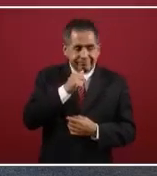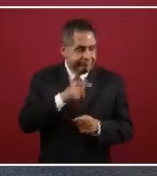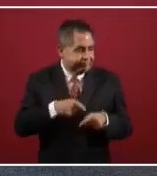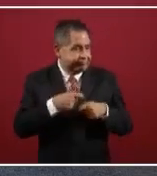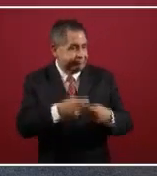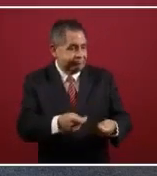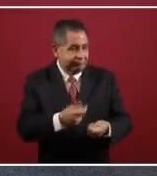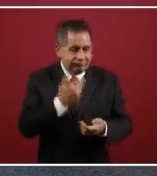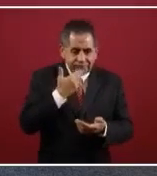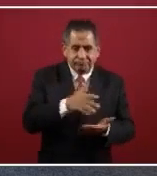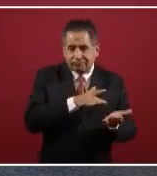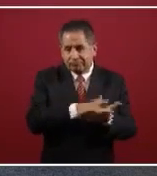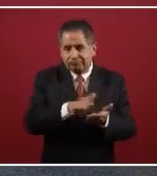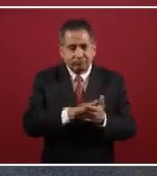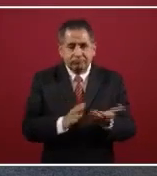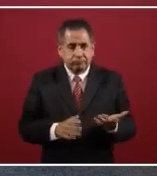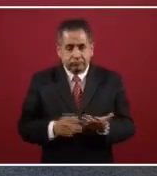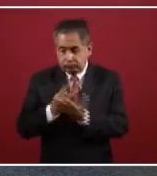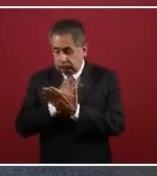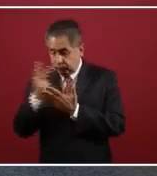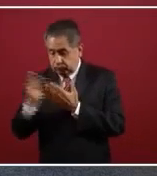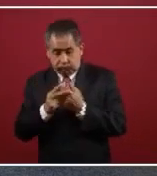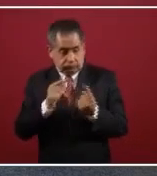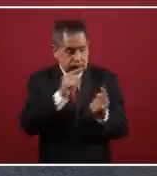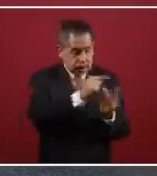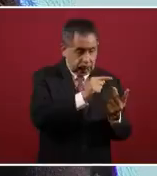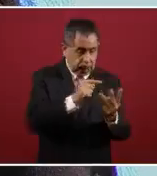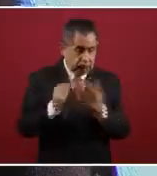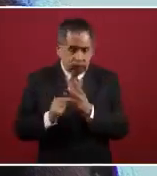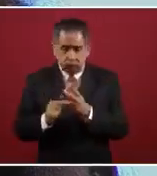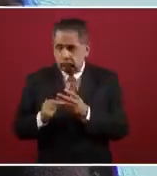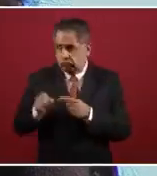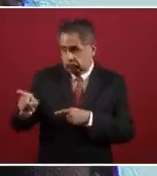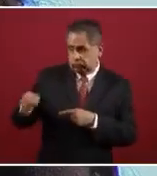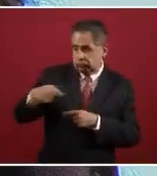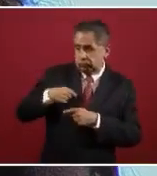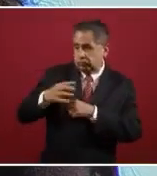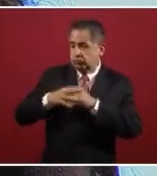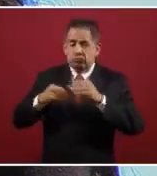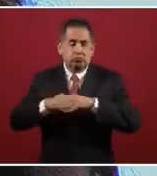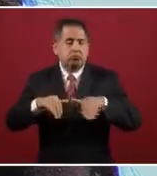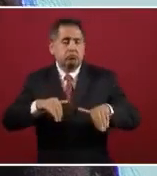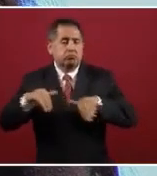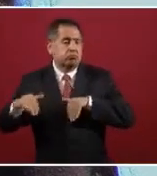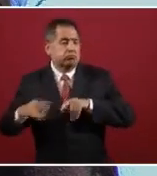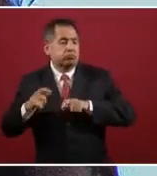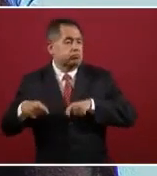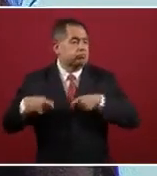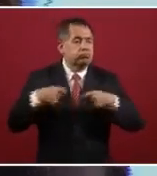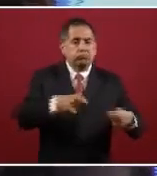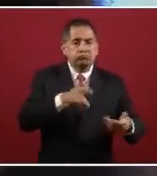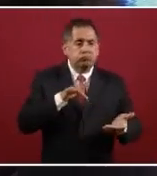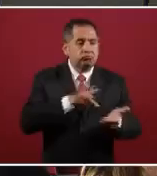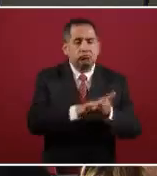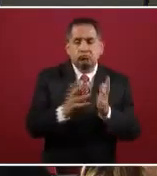estar en un mismo territorio, podrían ser de la misma dependencia, pero no tenían ninguna articulación.